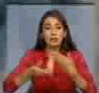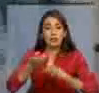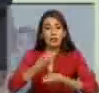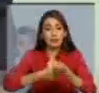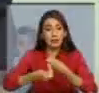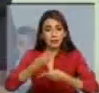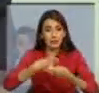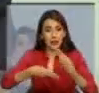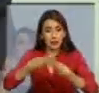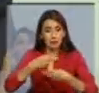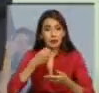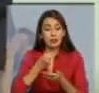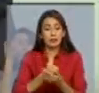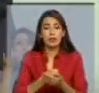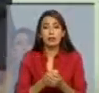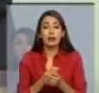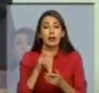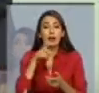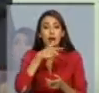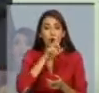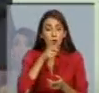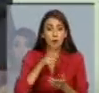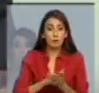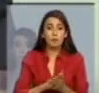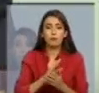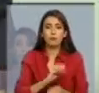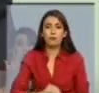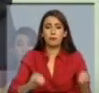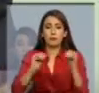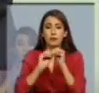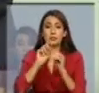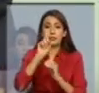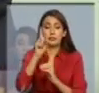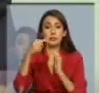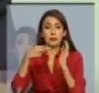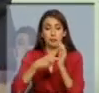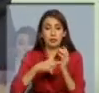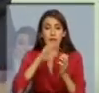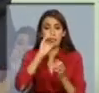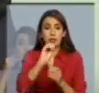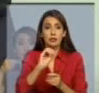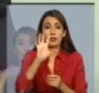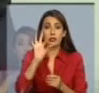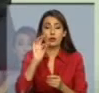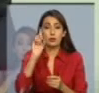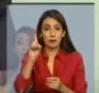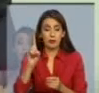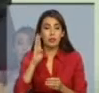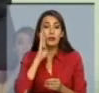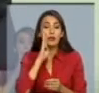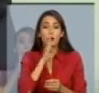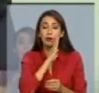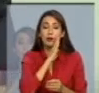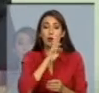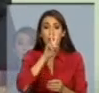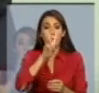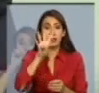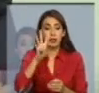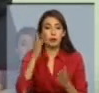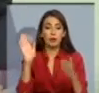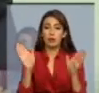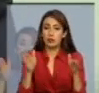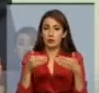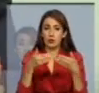alcohólicas. Se han inspeccionado más de 1.091 locales, de los cuales ya 24 han sido clausurados. Se